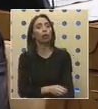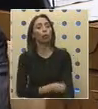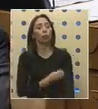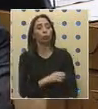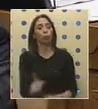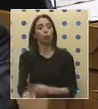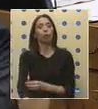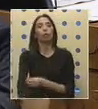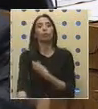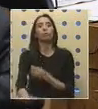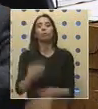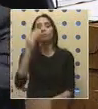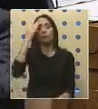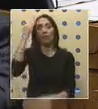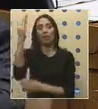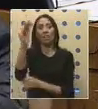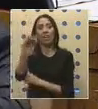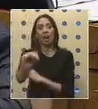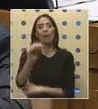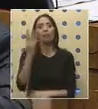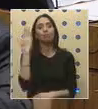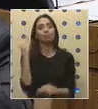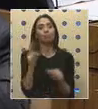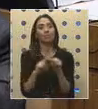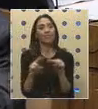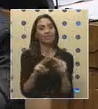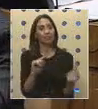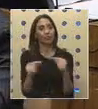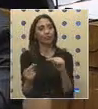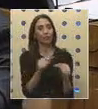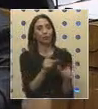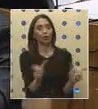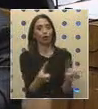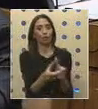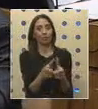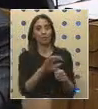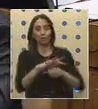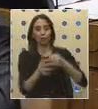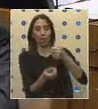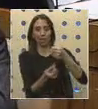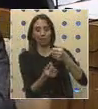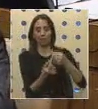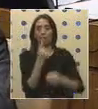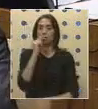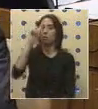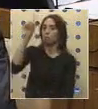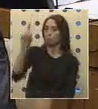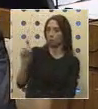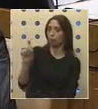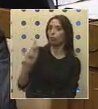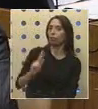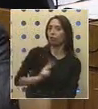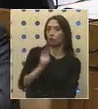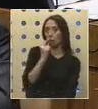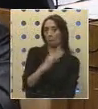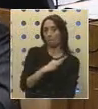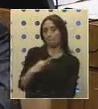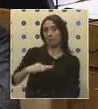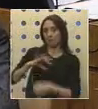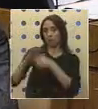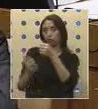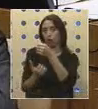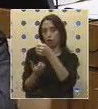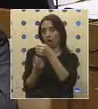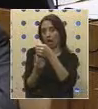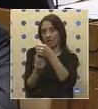El día de que se hizo la discusión en la Comisión de Hacienda, se le preguntó al señor ministro de Hacienda si él podía